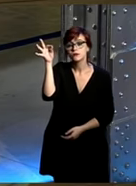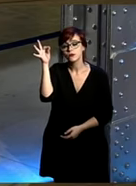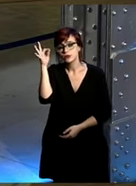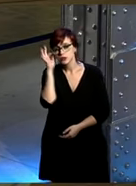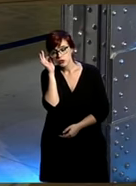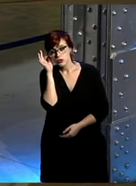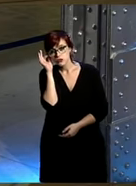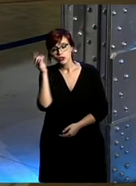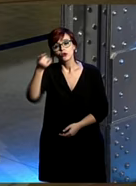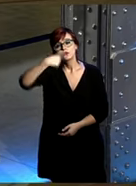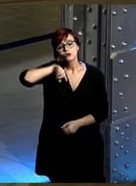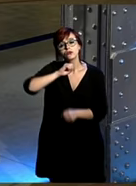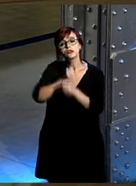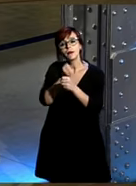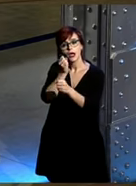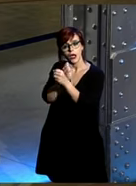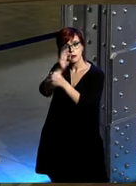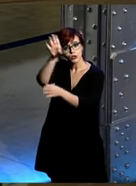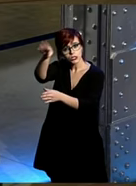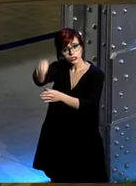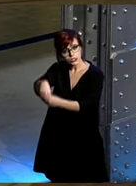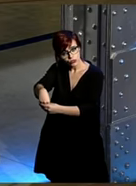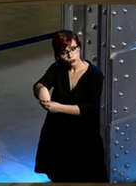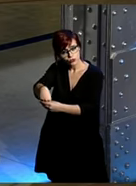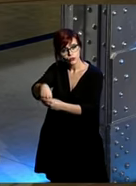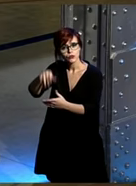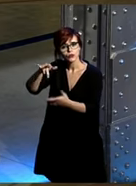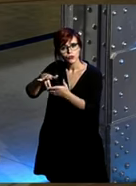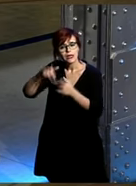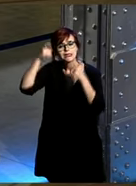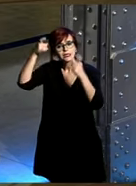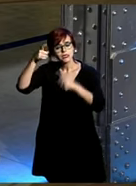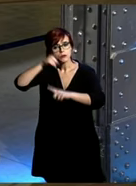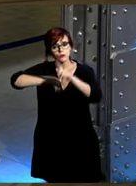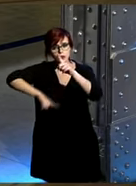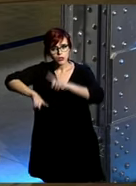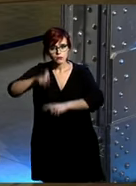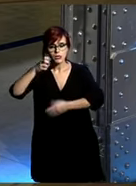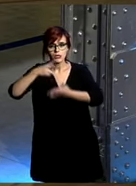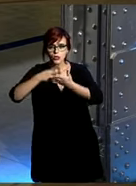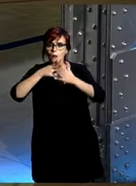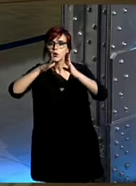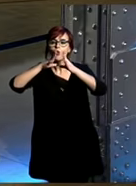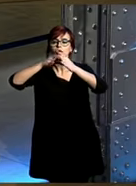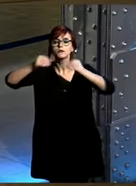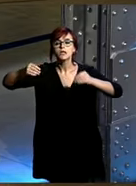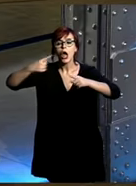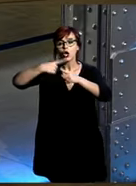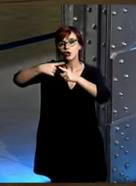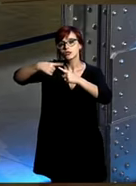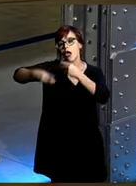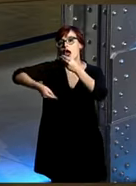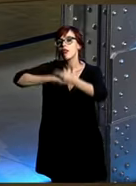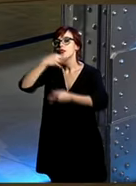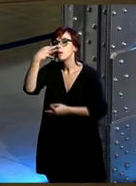y trabajamos desde dentro en unas dificultades muy grandes, pero creemos que en la universidad se pueden hacer cosas.